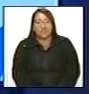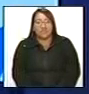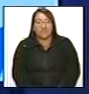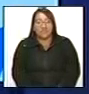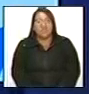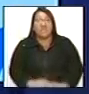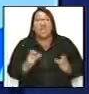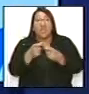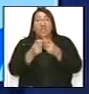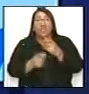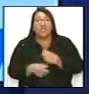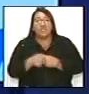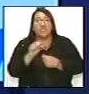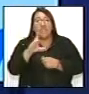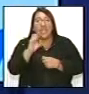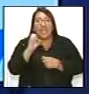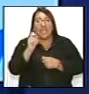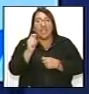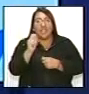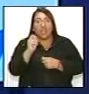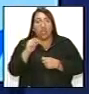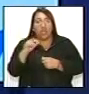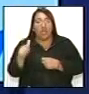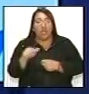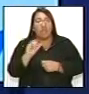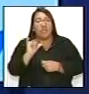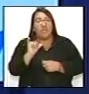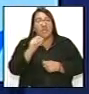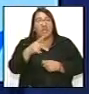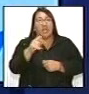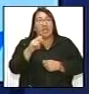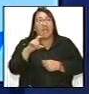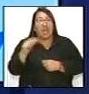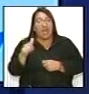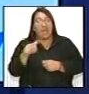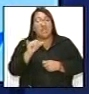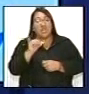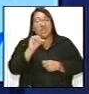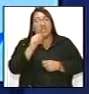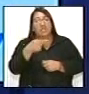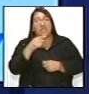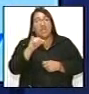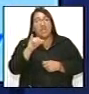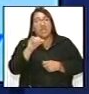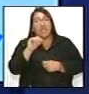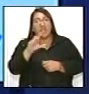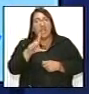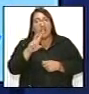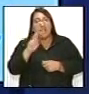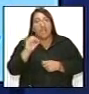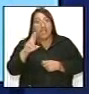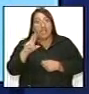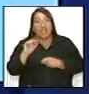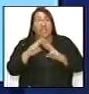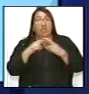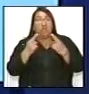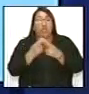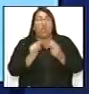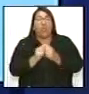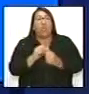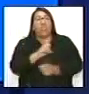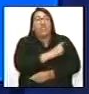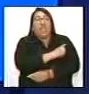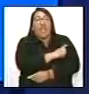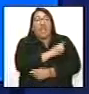Los congresistas Úrsula Letona, Carla Schäfer y Gilmer Trujillo sostuvieron una reunión protocolar con una delegación